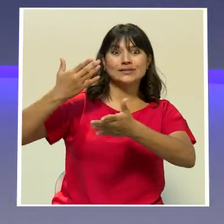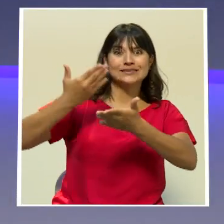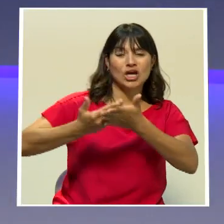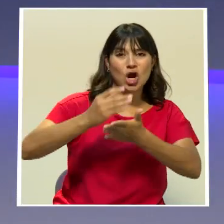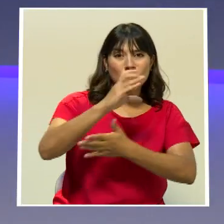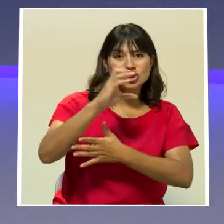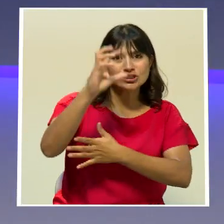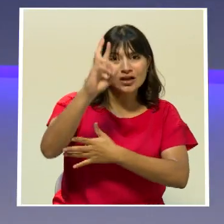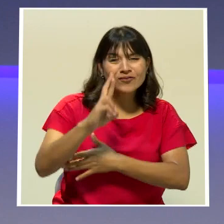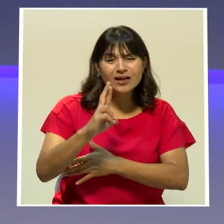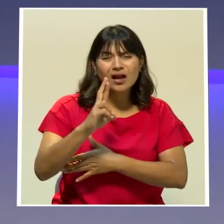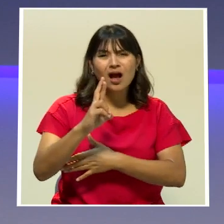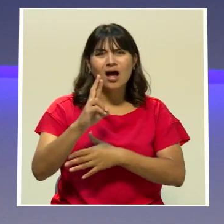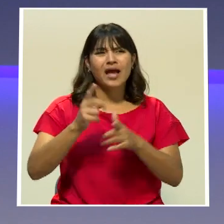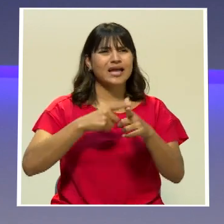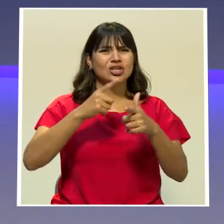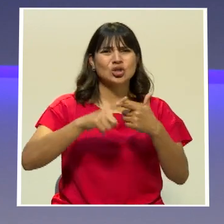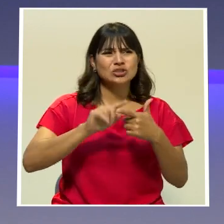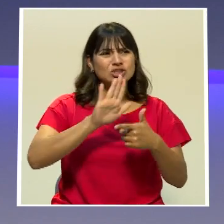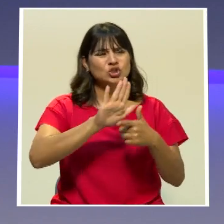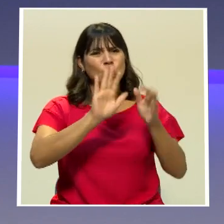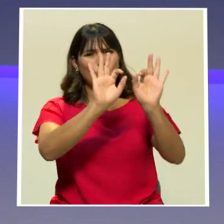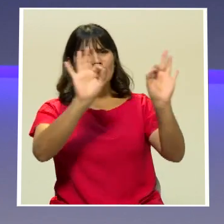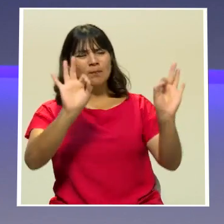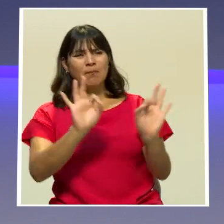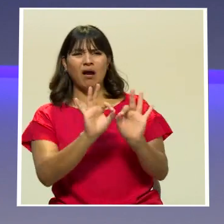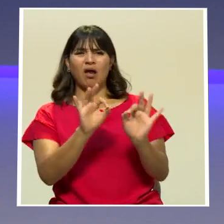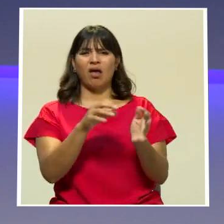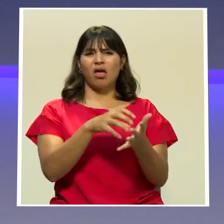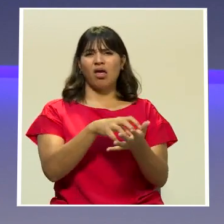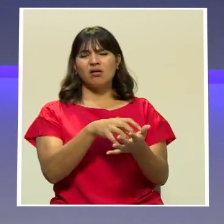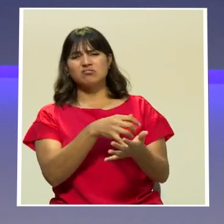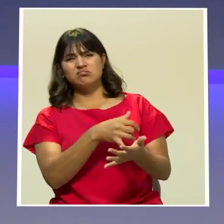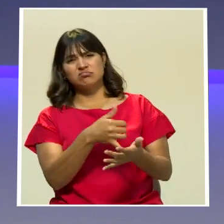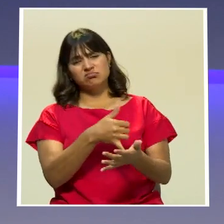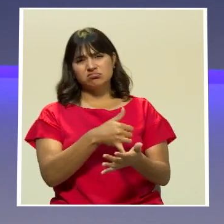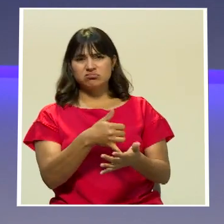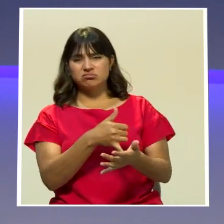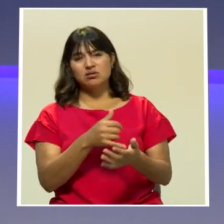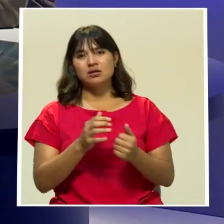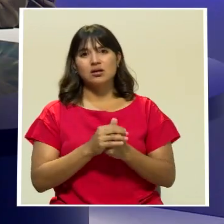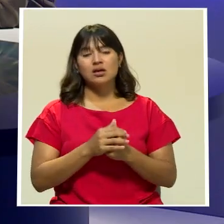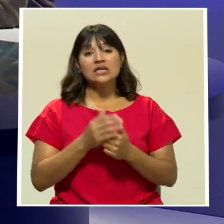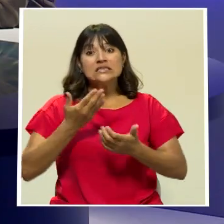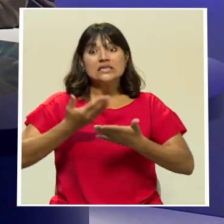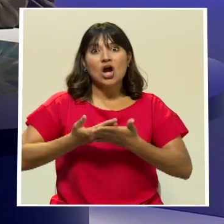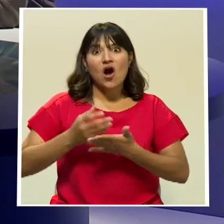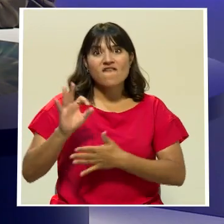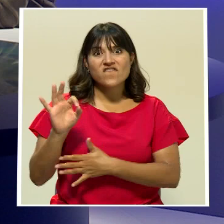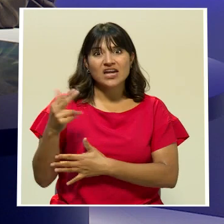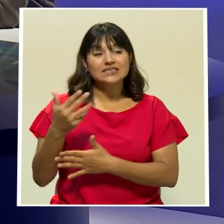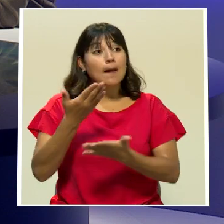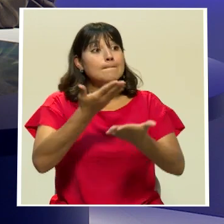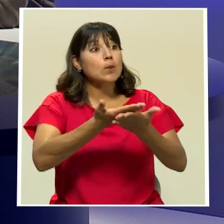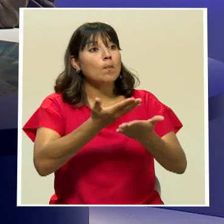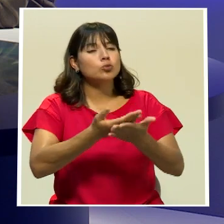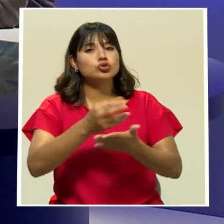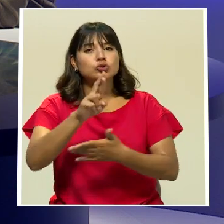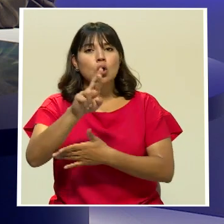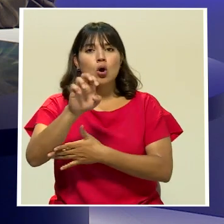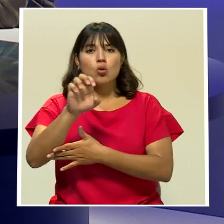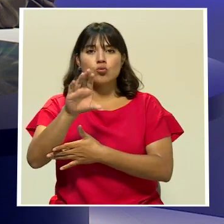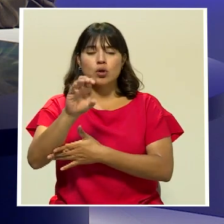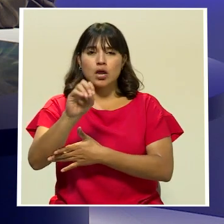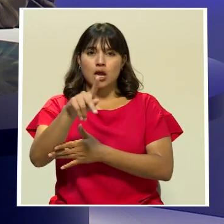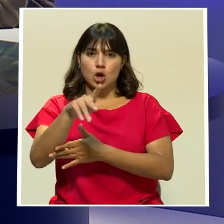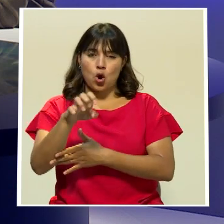se empezó a cuestionar. Cuando hizo una propuesta concreta a Recope, incluso apareció la sombra